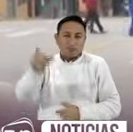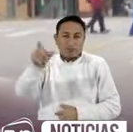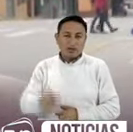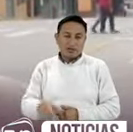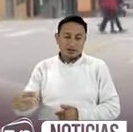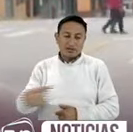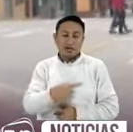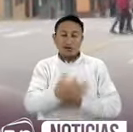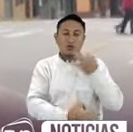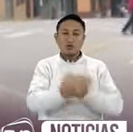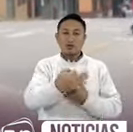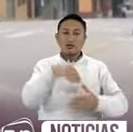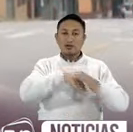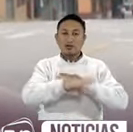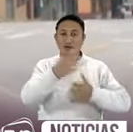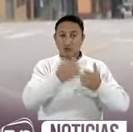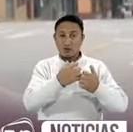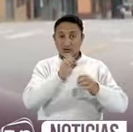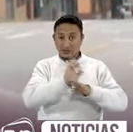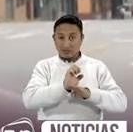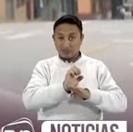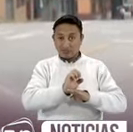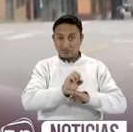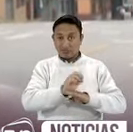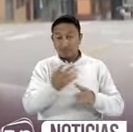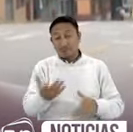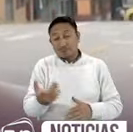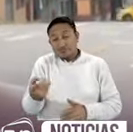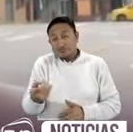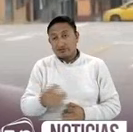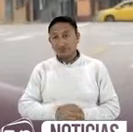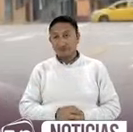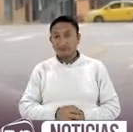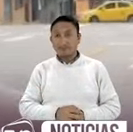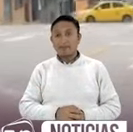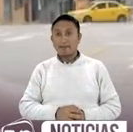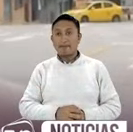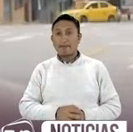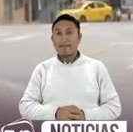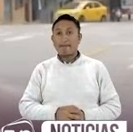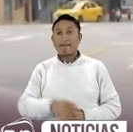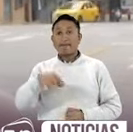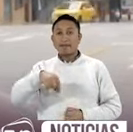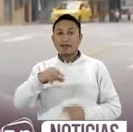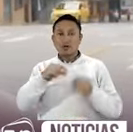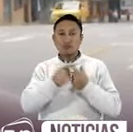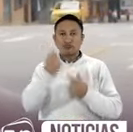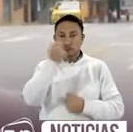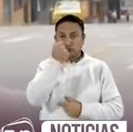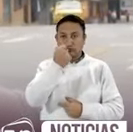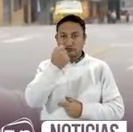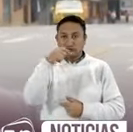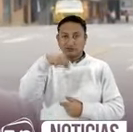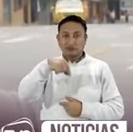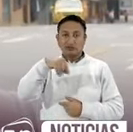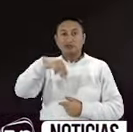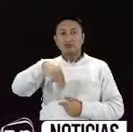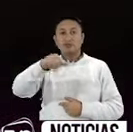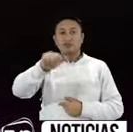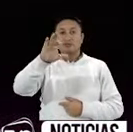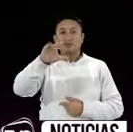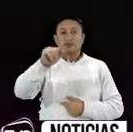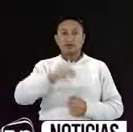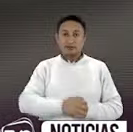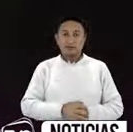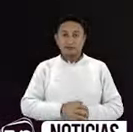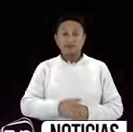está metida en muchísimos problemas con la justicia. Justicia ecuatoriana, este último también ya con narcotráfico sonado en el caso Metástasis. A